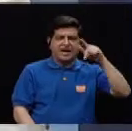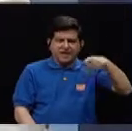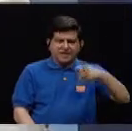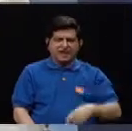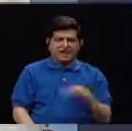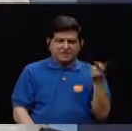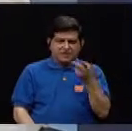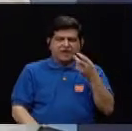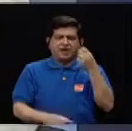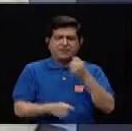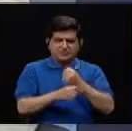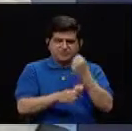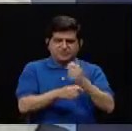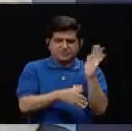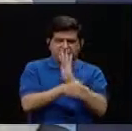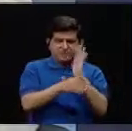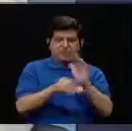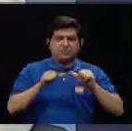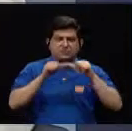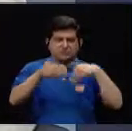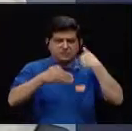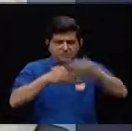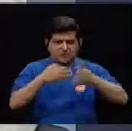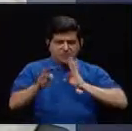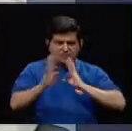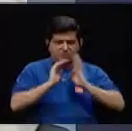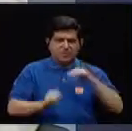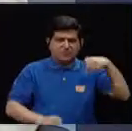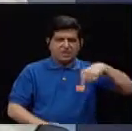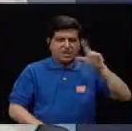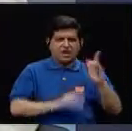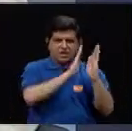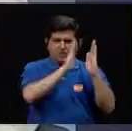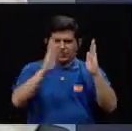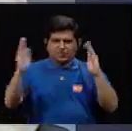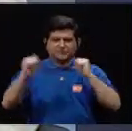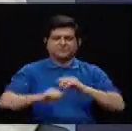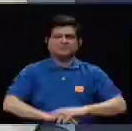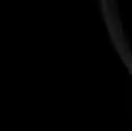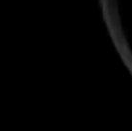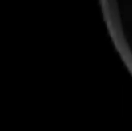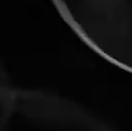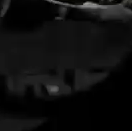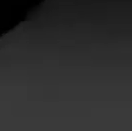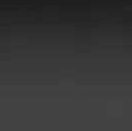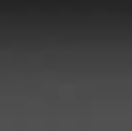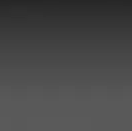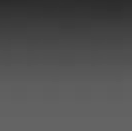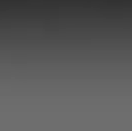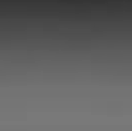Alejandra Portillo en estas dos películas y continuamos con ella en Lunes de Cinemateca.